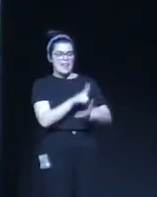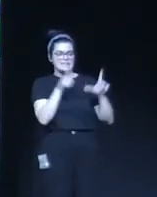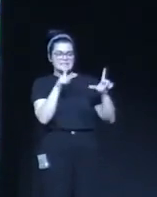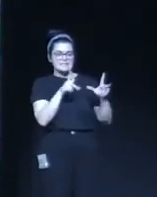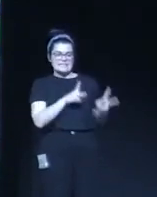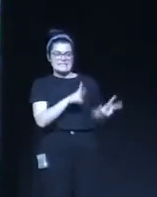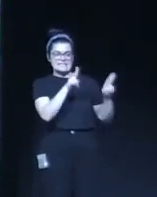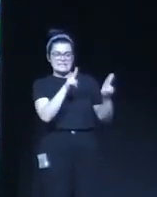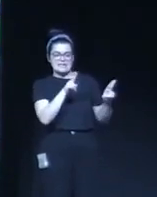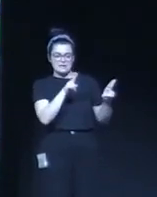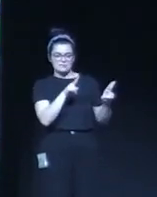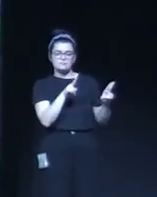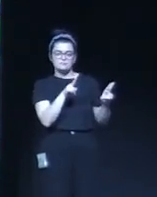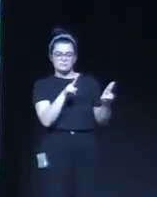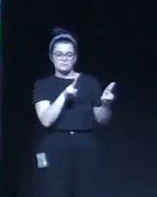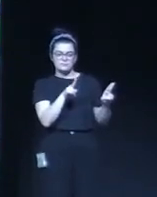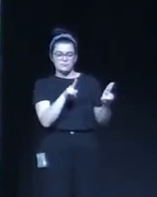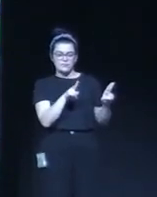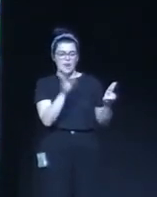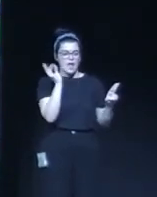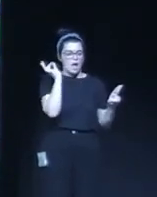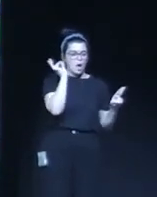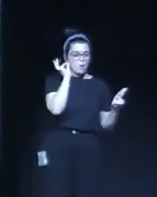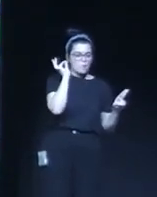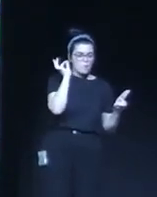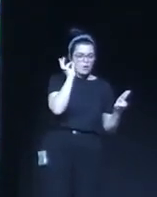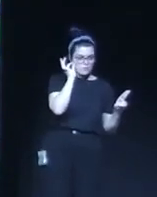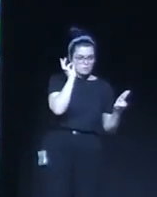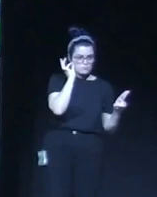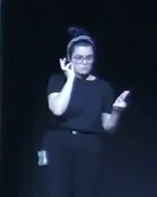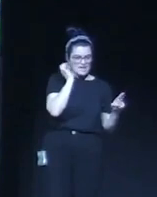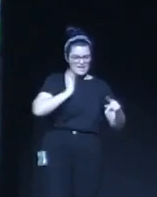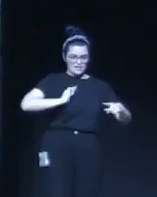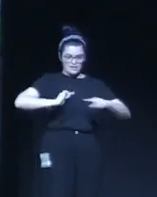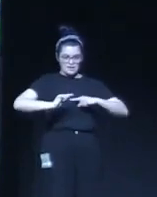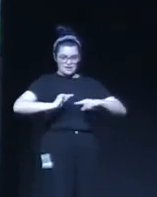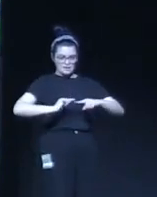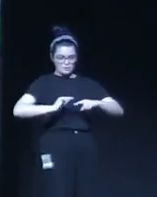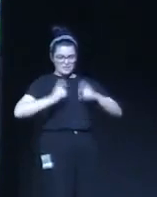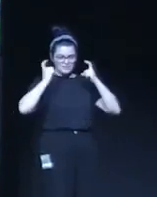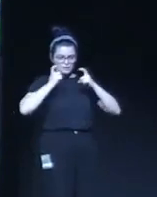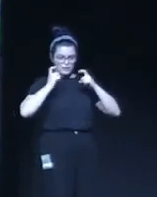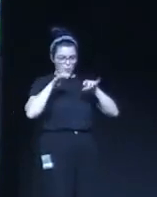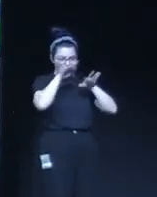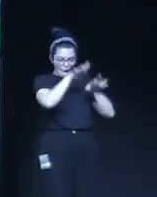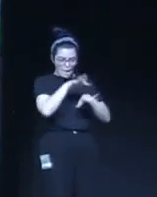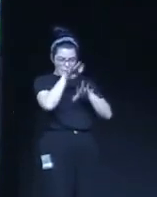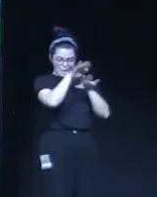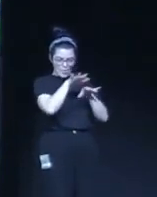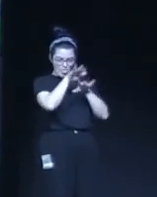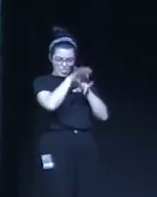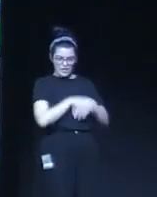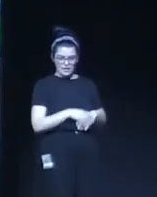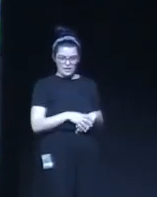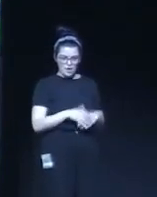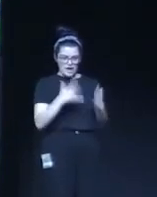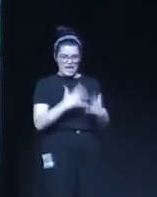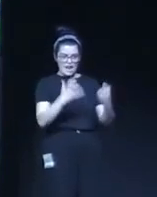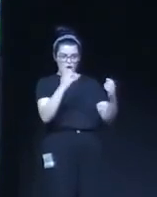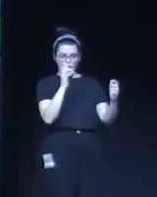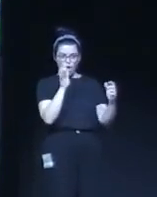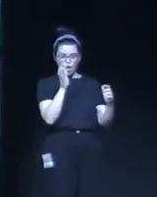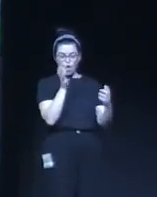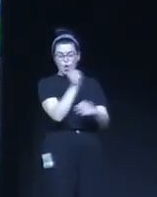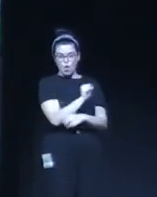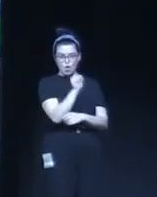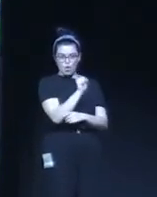están la mujer y el hombre, los directivos, intentando convencer, ¿no? Y cuando las mujeres